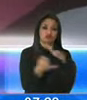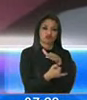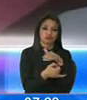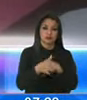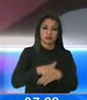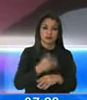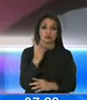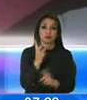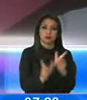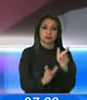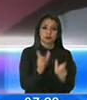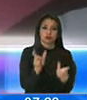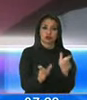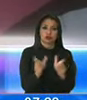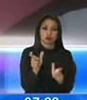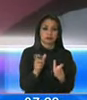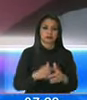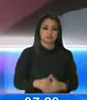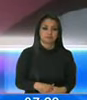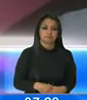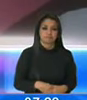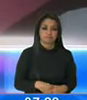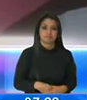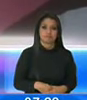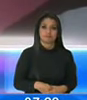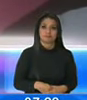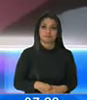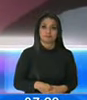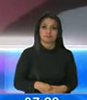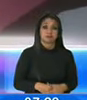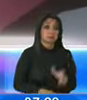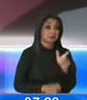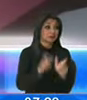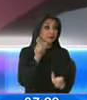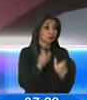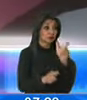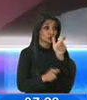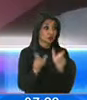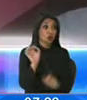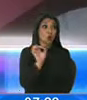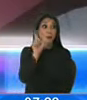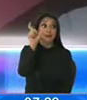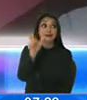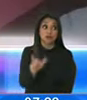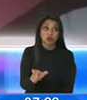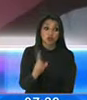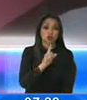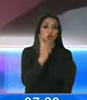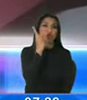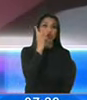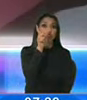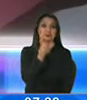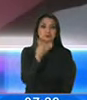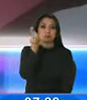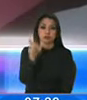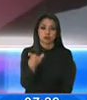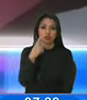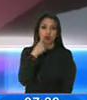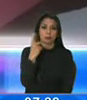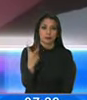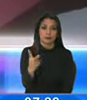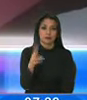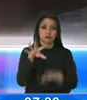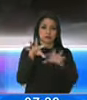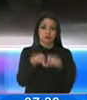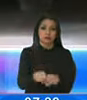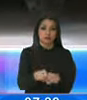parte de las personas que le habrían secuestrado a la chica. ¿Las personas? Sí, porque la menciona la chica que son dos personas las que le trajeron